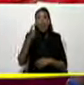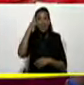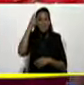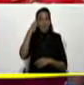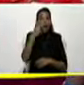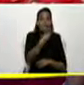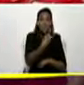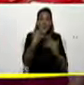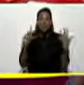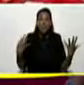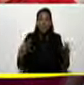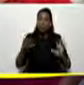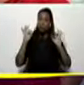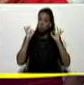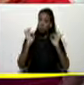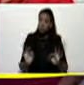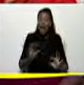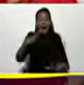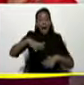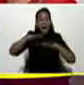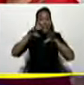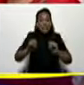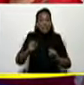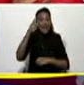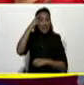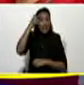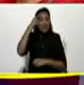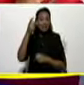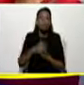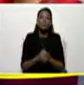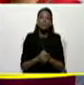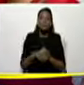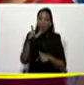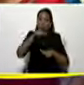El 28 va la cosa. Bueno.